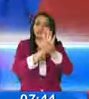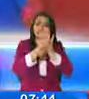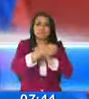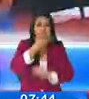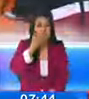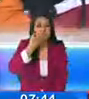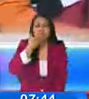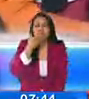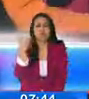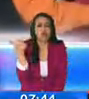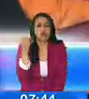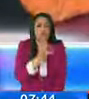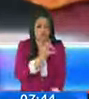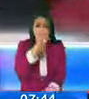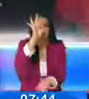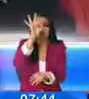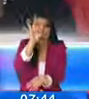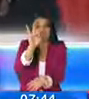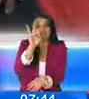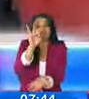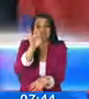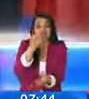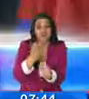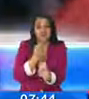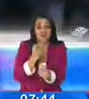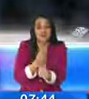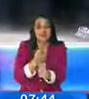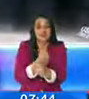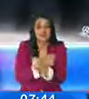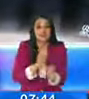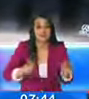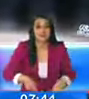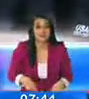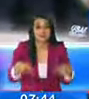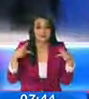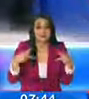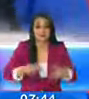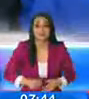mejores embajadores en esta tarea humanitaria.